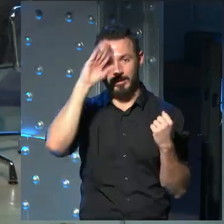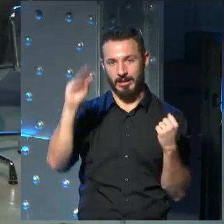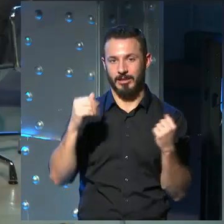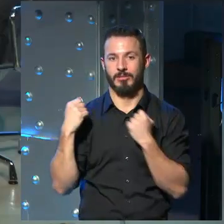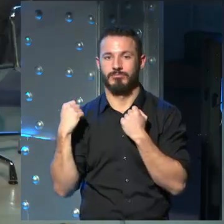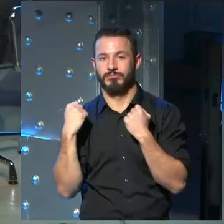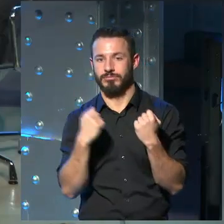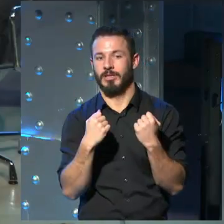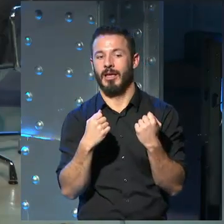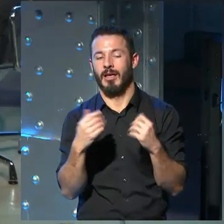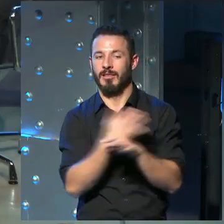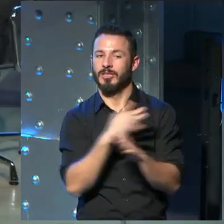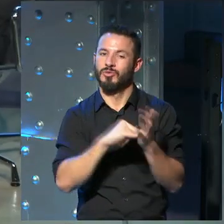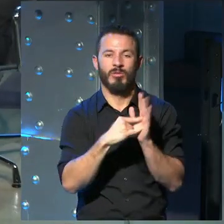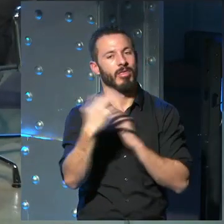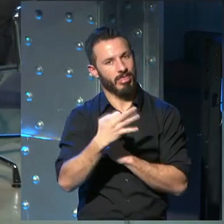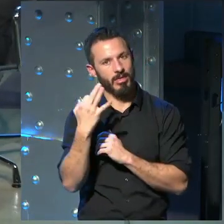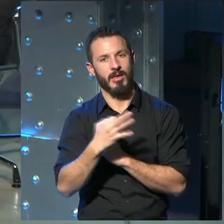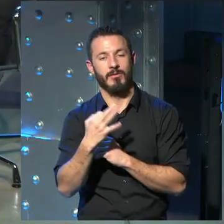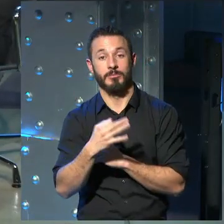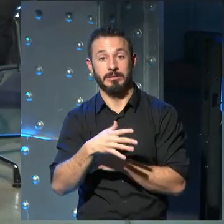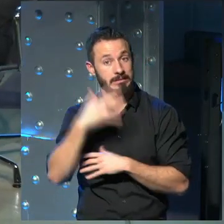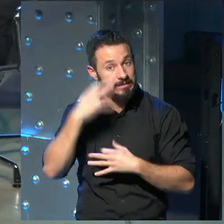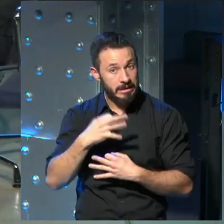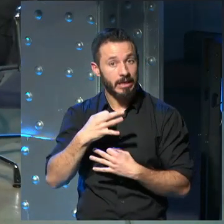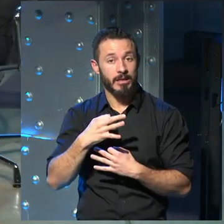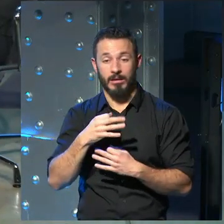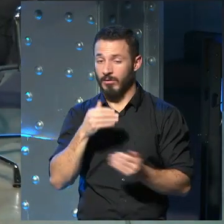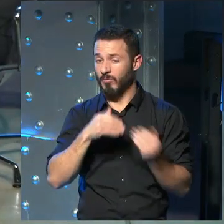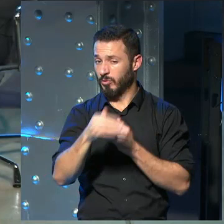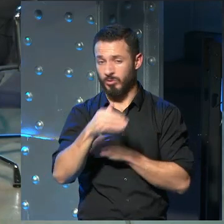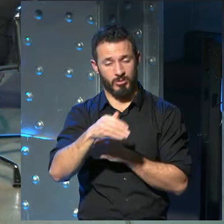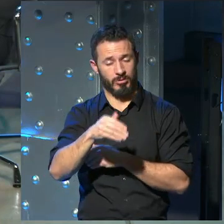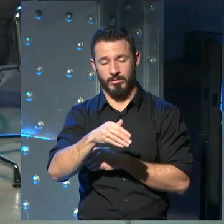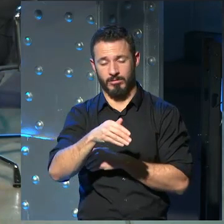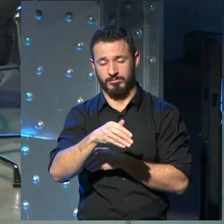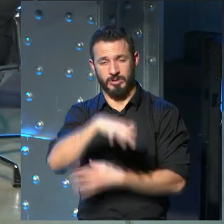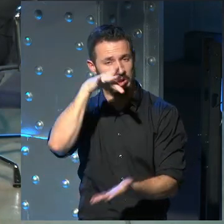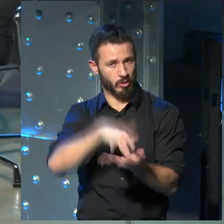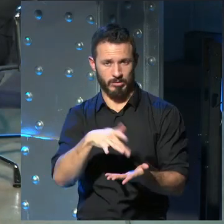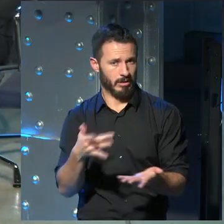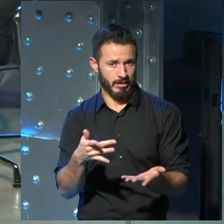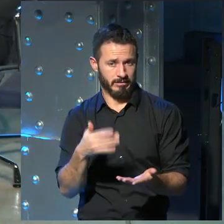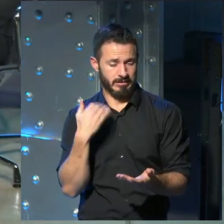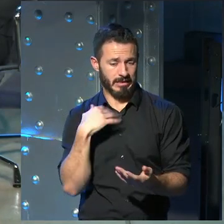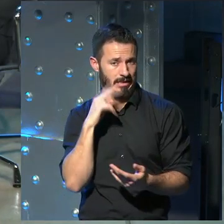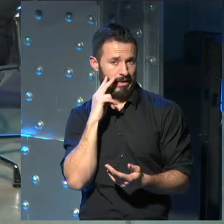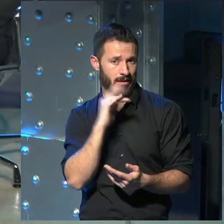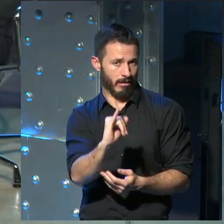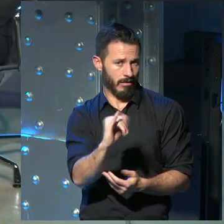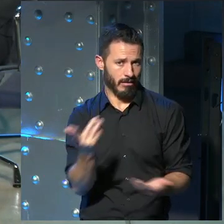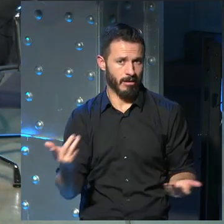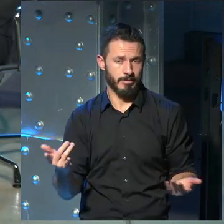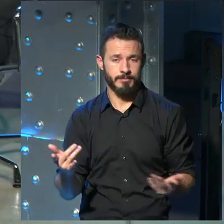todavía están por solucionar, ¿no? Lo cierto es que lo vamos a ver y que ya lo estamos viendo, ¿no? Y bueno, para